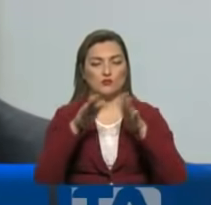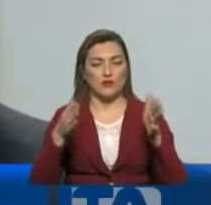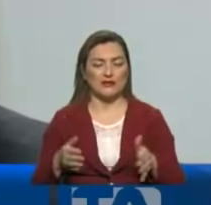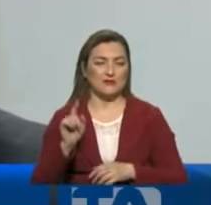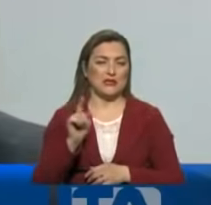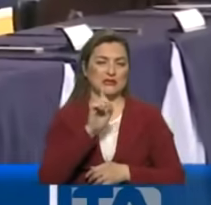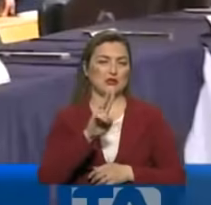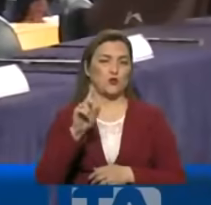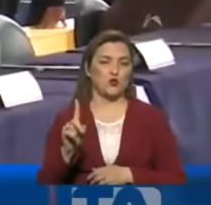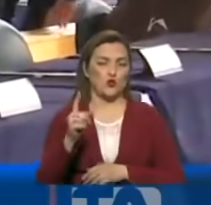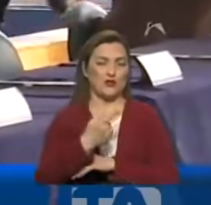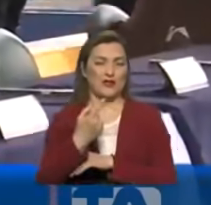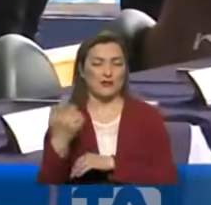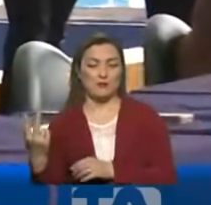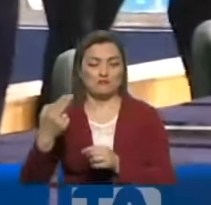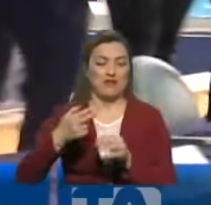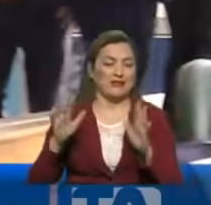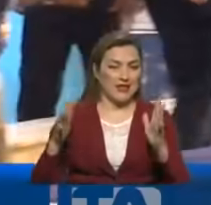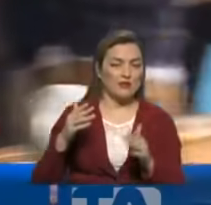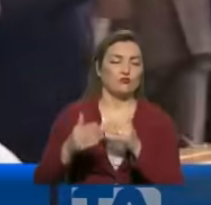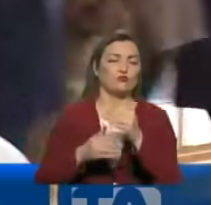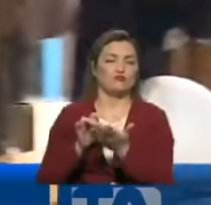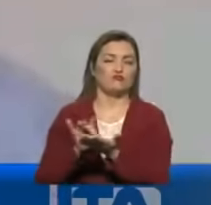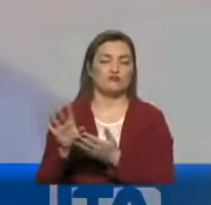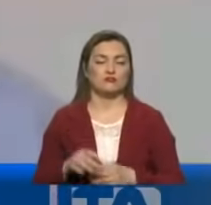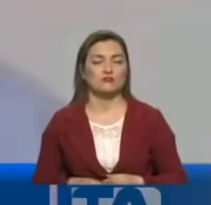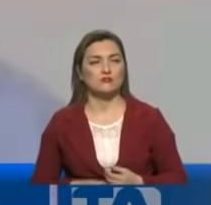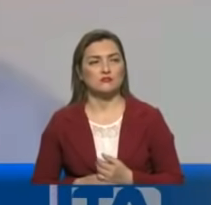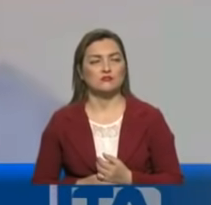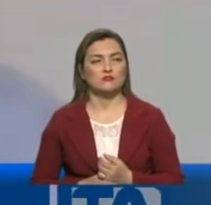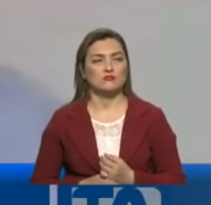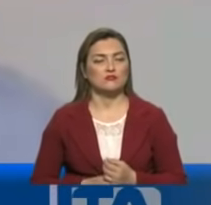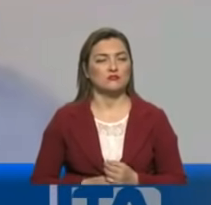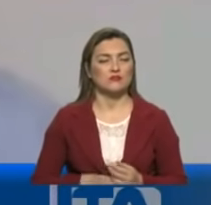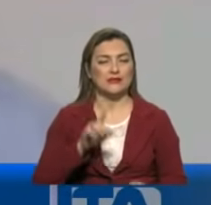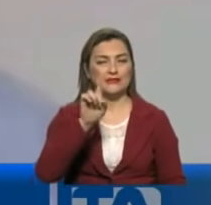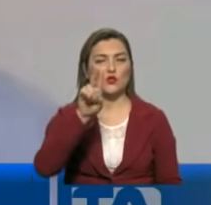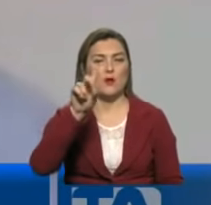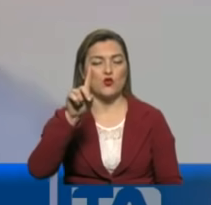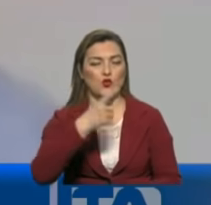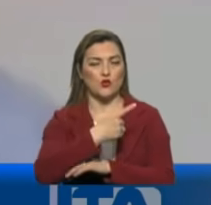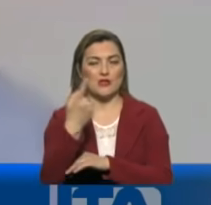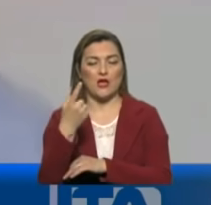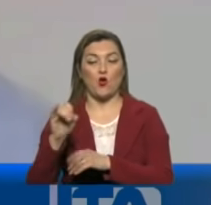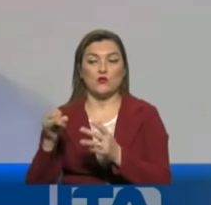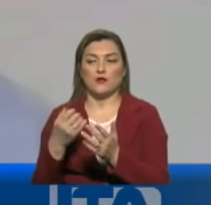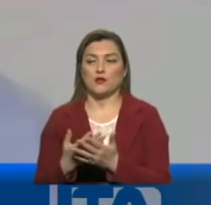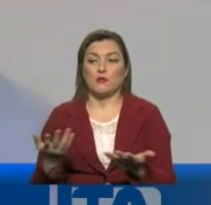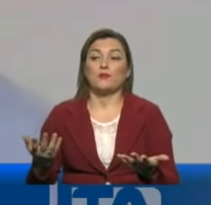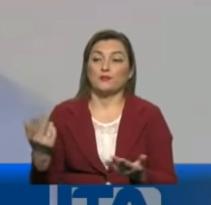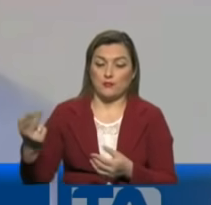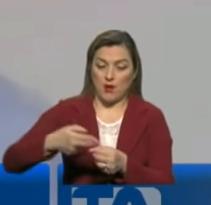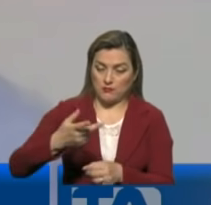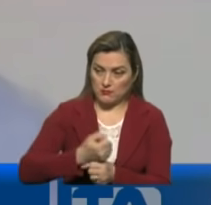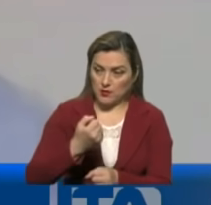al cumplirse el plazo aprobado, podría iniciar un proceso de remoción. A partir del día 121, él no tendrá justificativo alguno